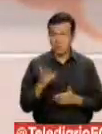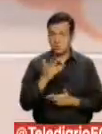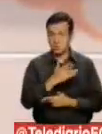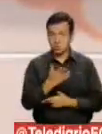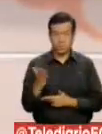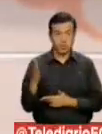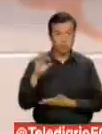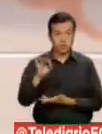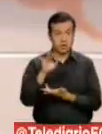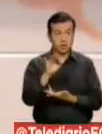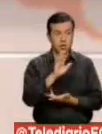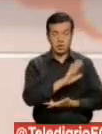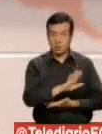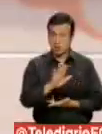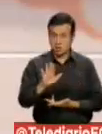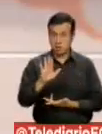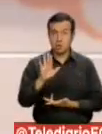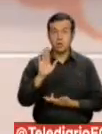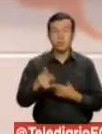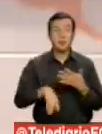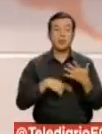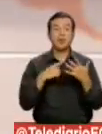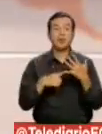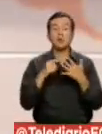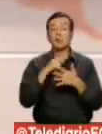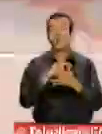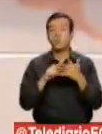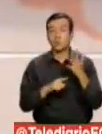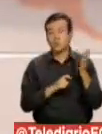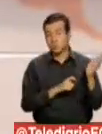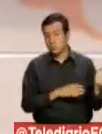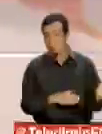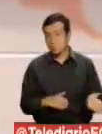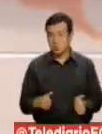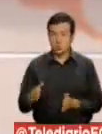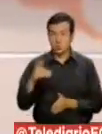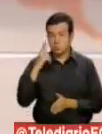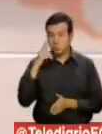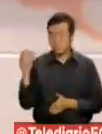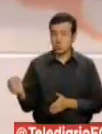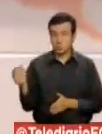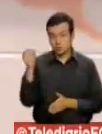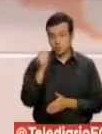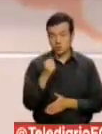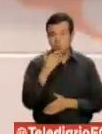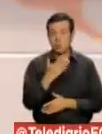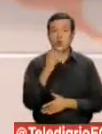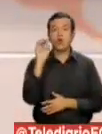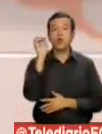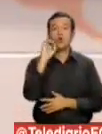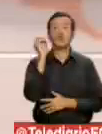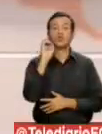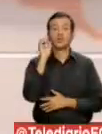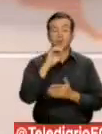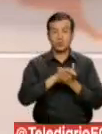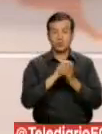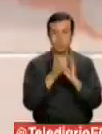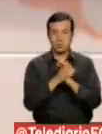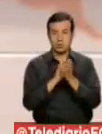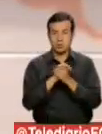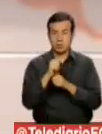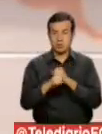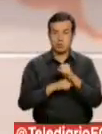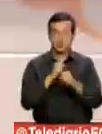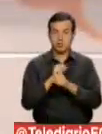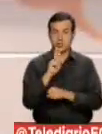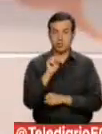sus delegados, y dentro de ellos tiene que ver la comparecencia en octubre y noviembre del